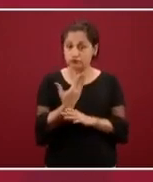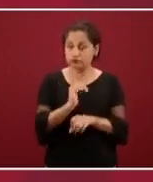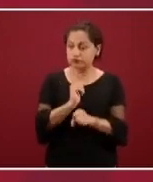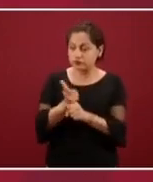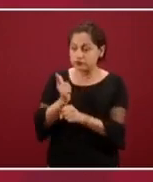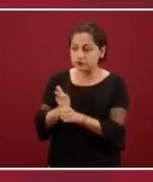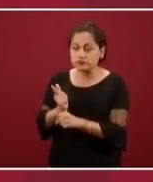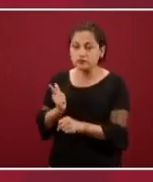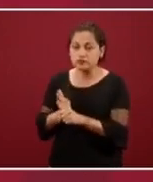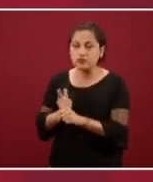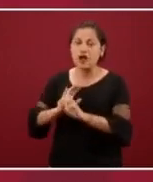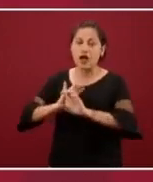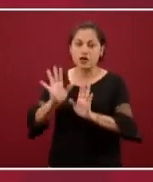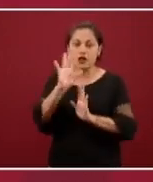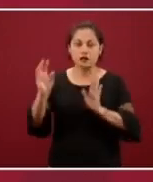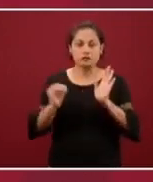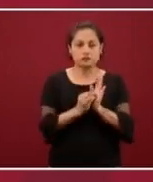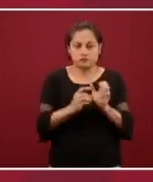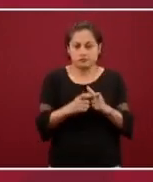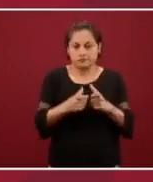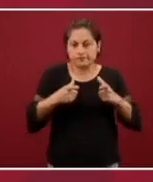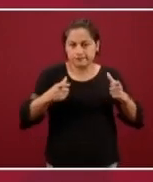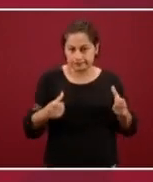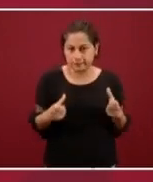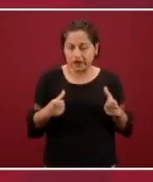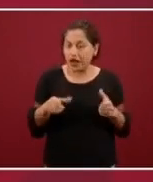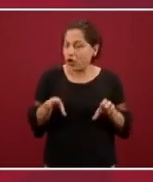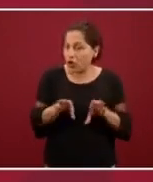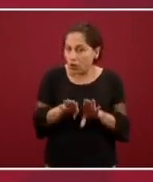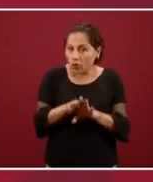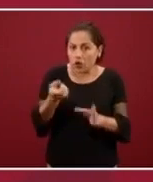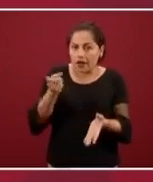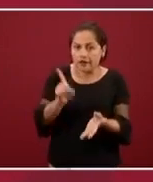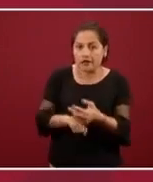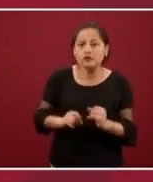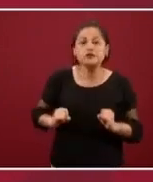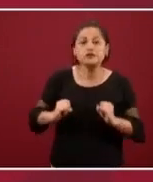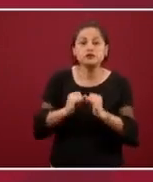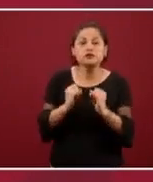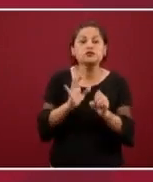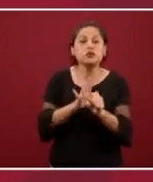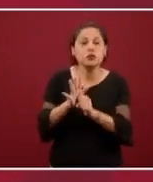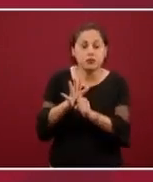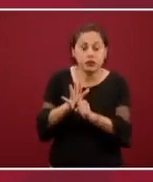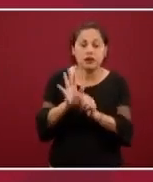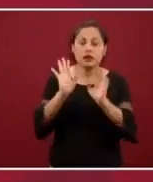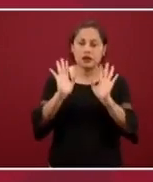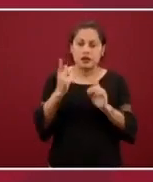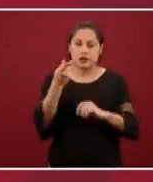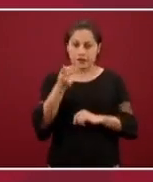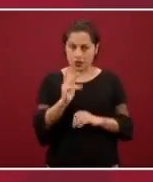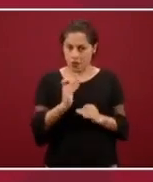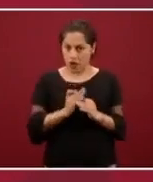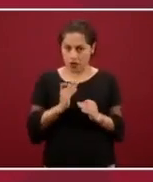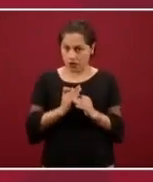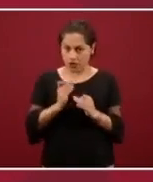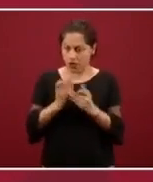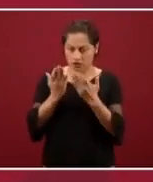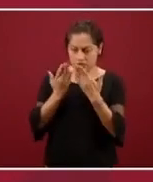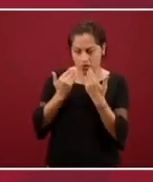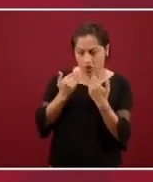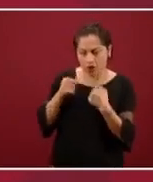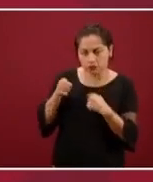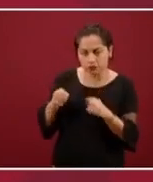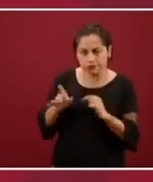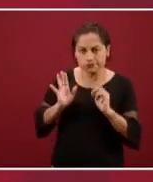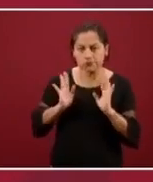confirmados específicamente por institución. Entonces, en este momento no aparecen como tal en particular en la caracterización, pero por supuesto también